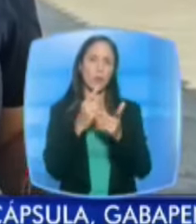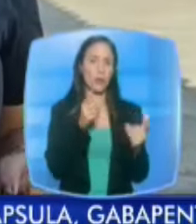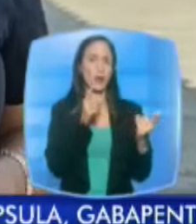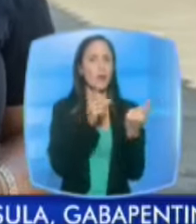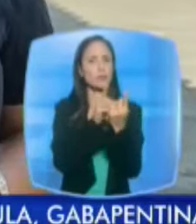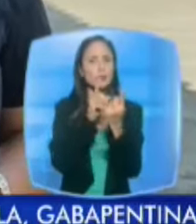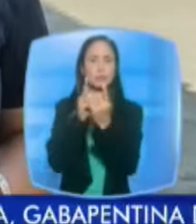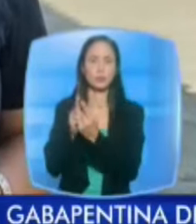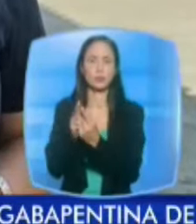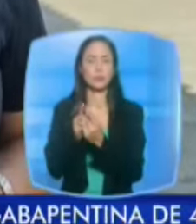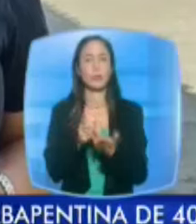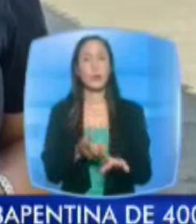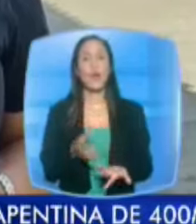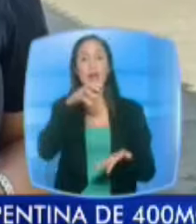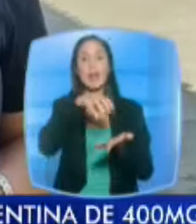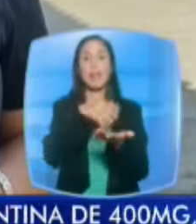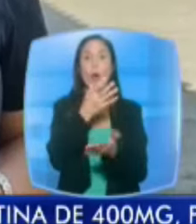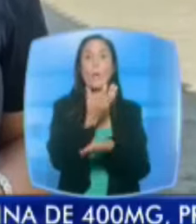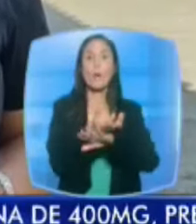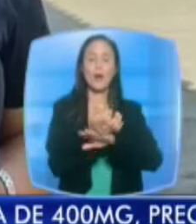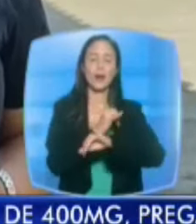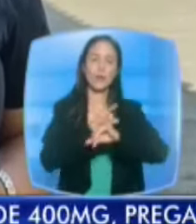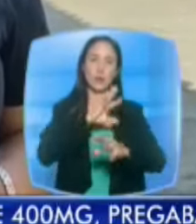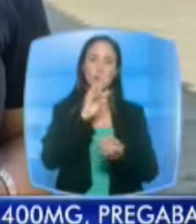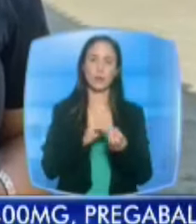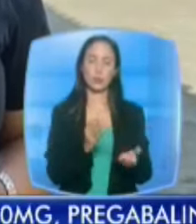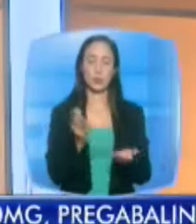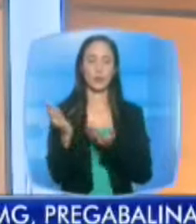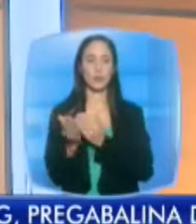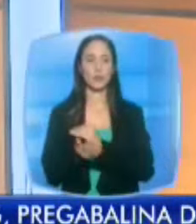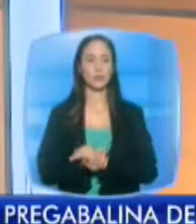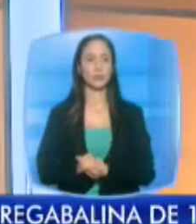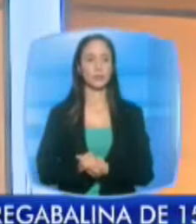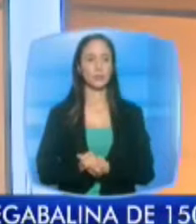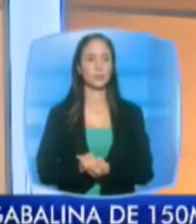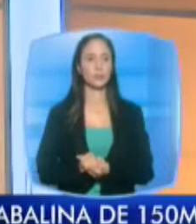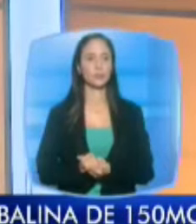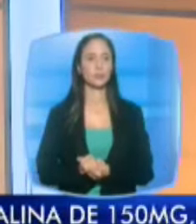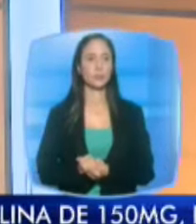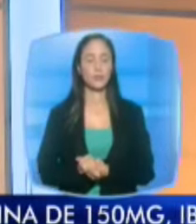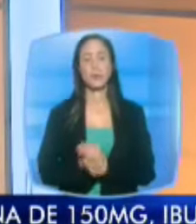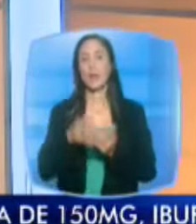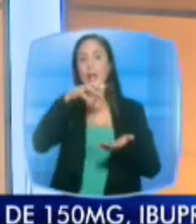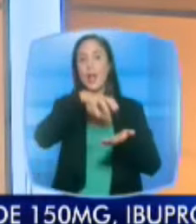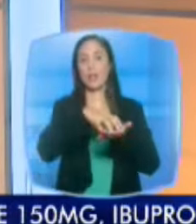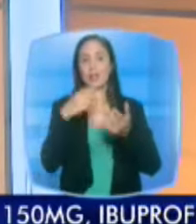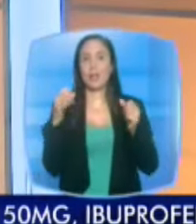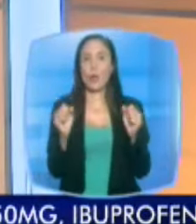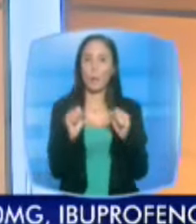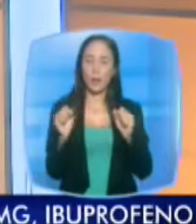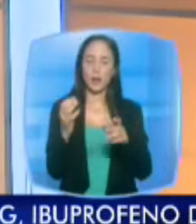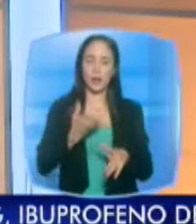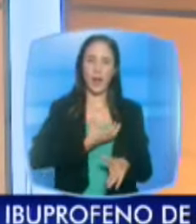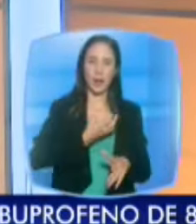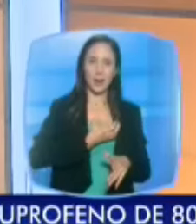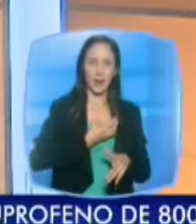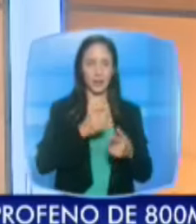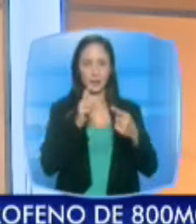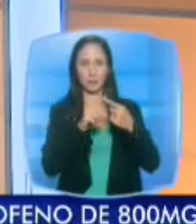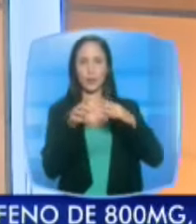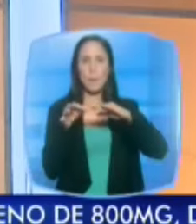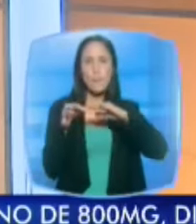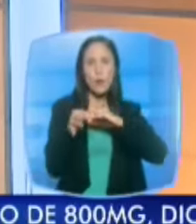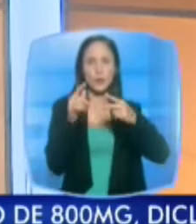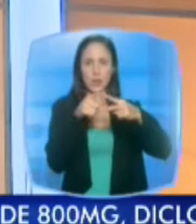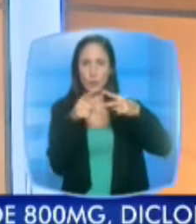la entidad. Desde el estado Monagas, Lacy San Luis, Televen. Y en el estado Mérida, los alcaldes de los municipios